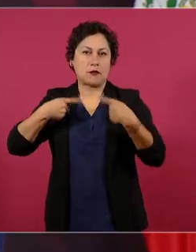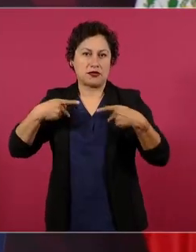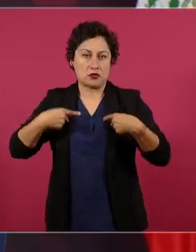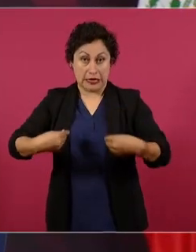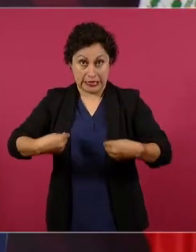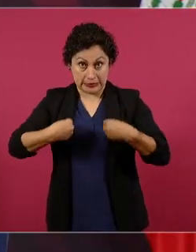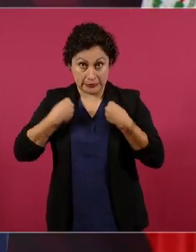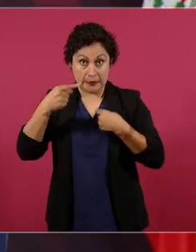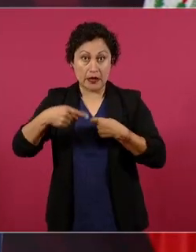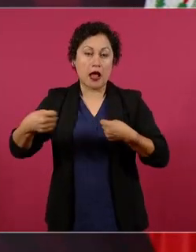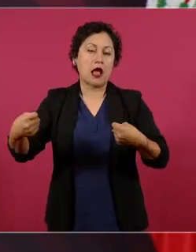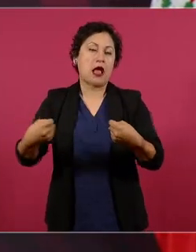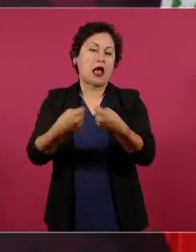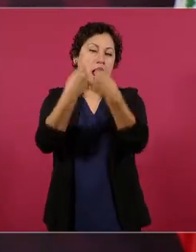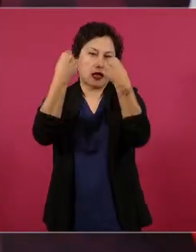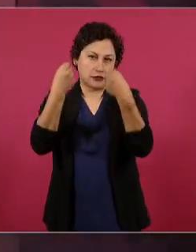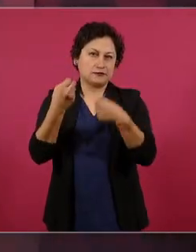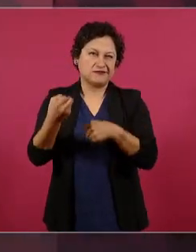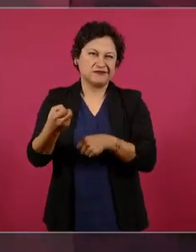también,